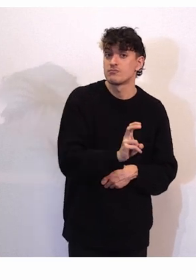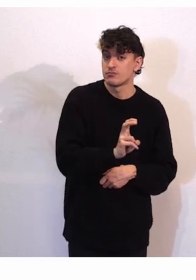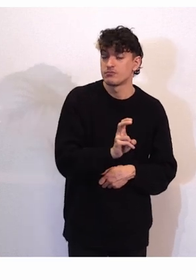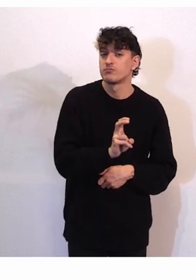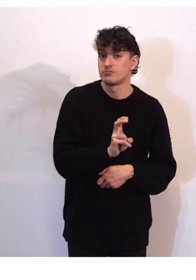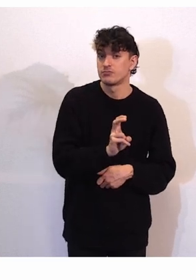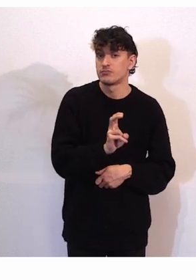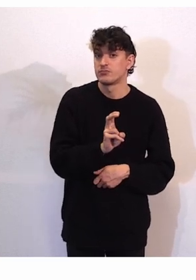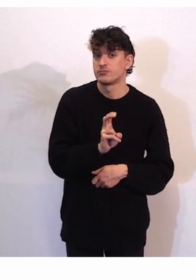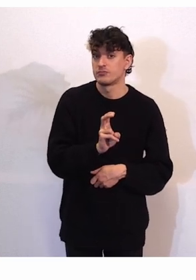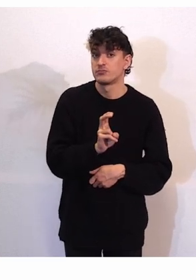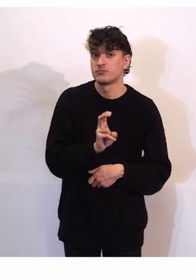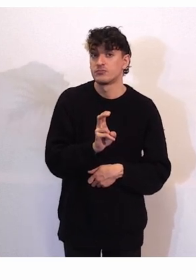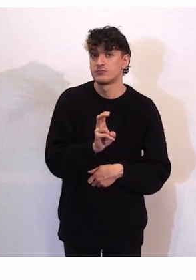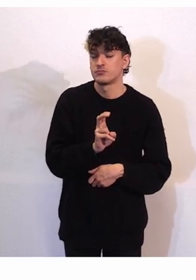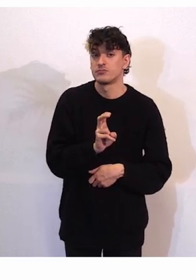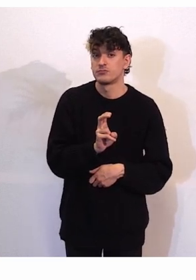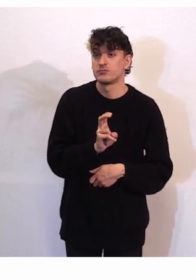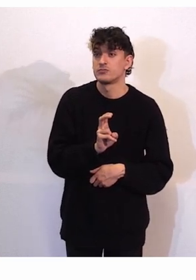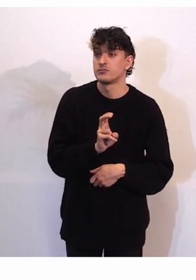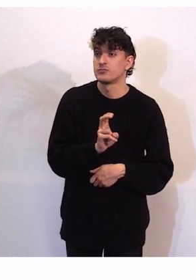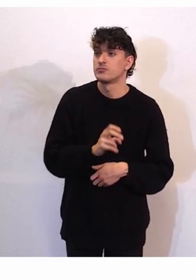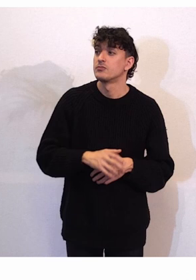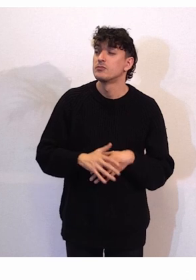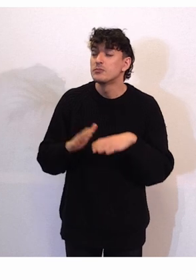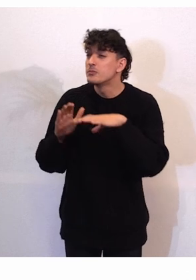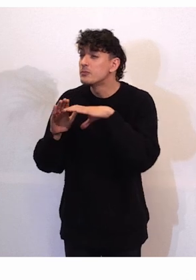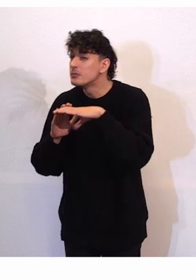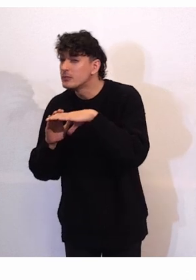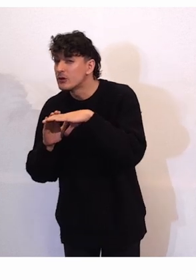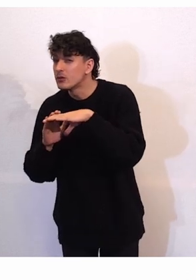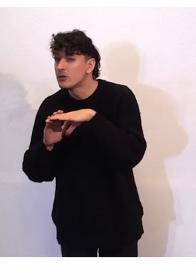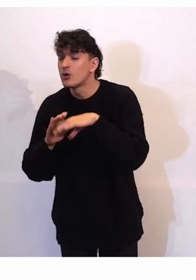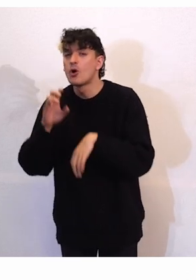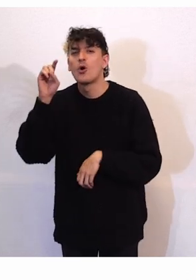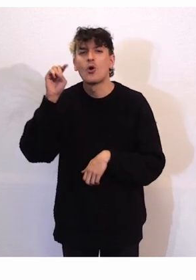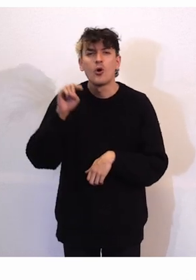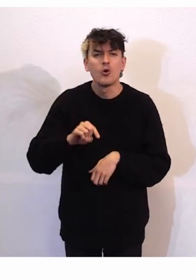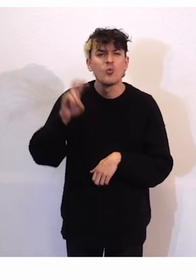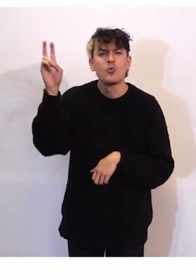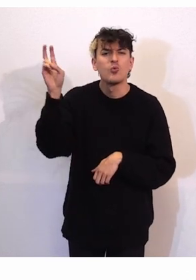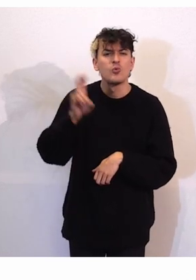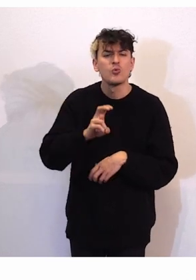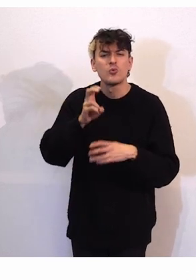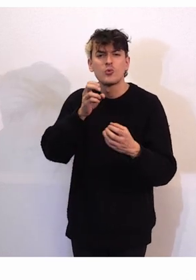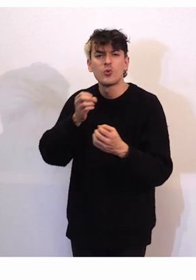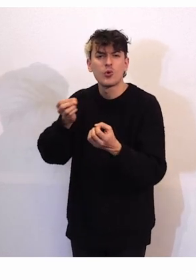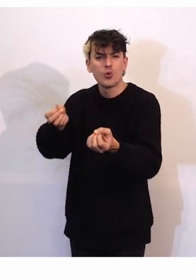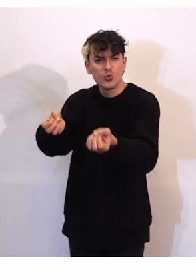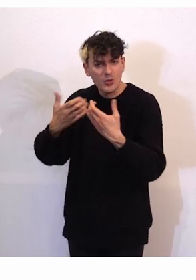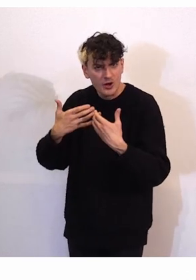contarnos. Buenos días a todos. ¿Qué, cómo? Hoy viene a contarnos.